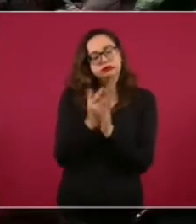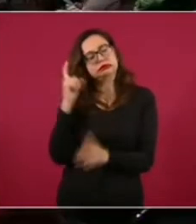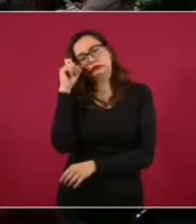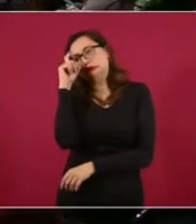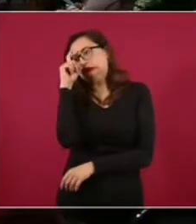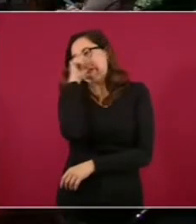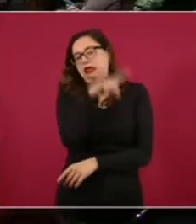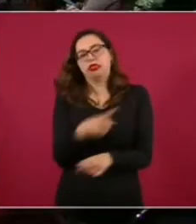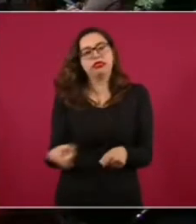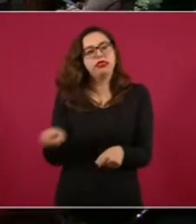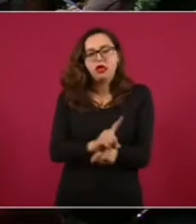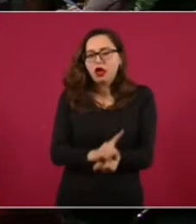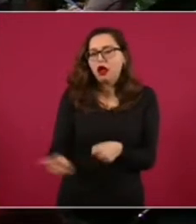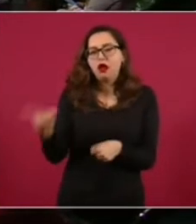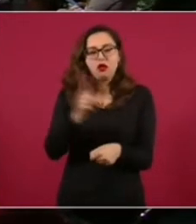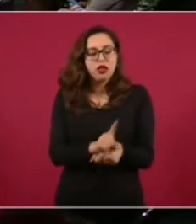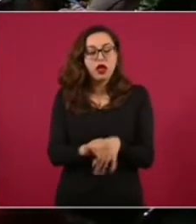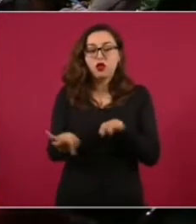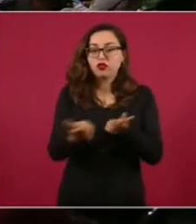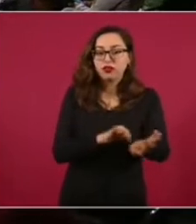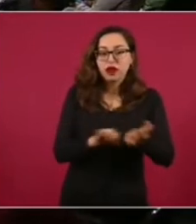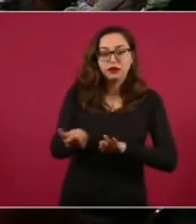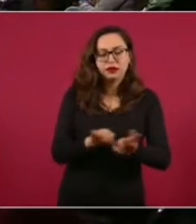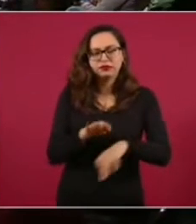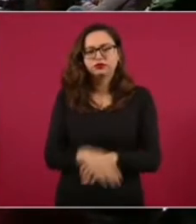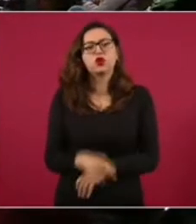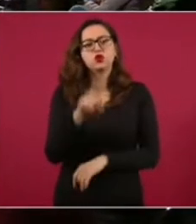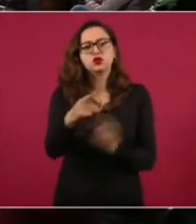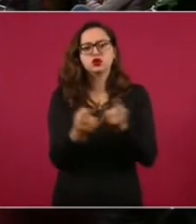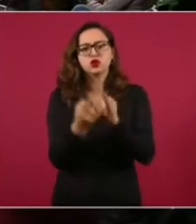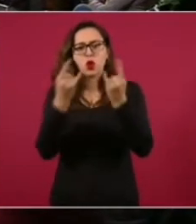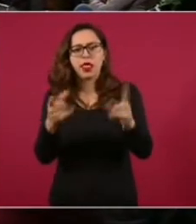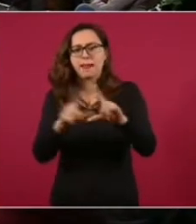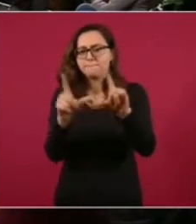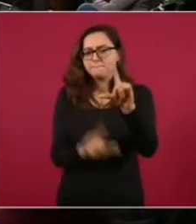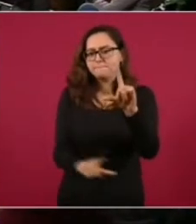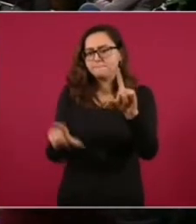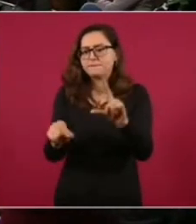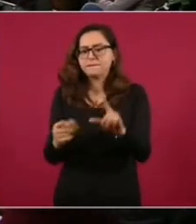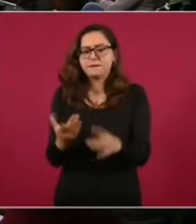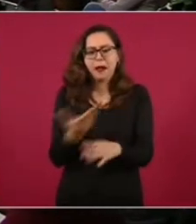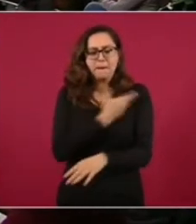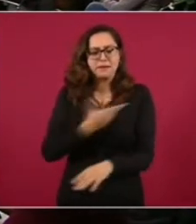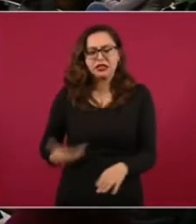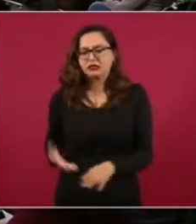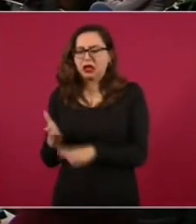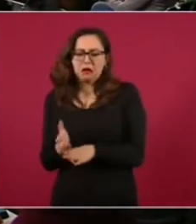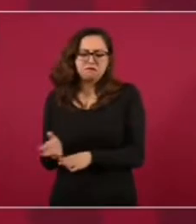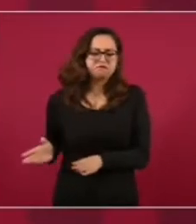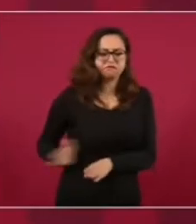vas a encontrar un presidente en los últimos